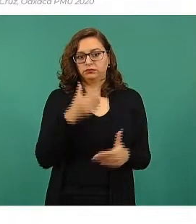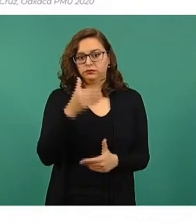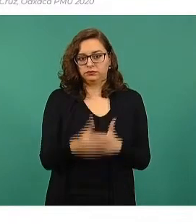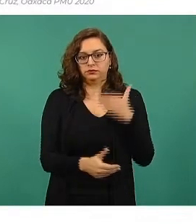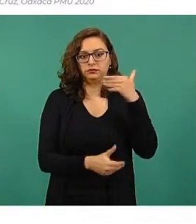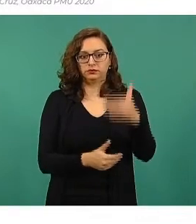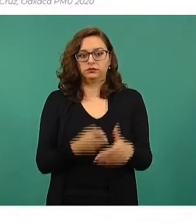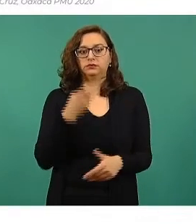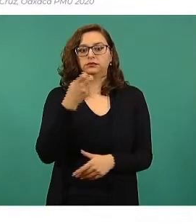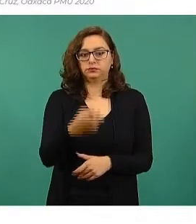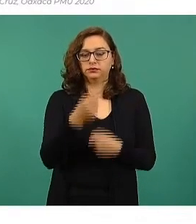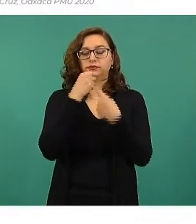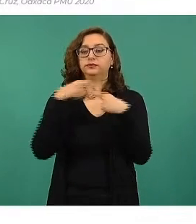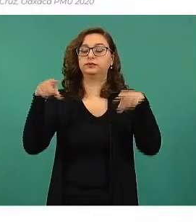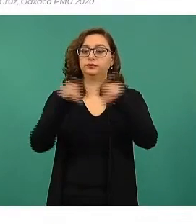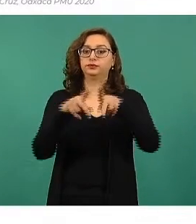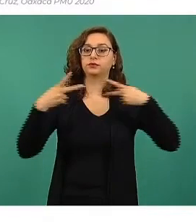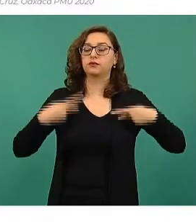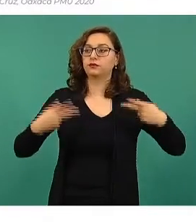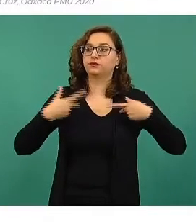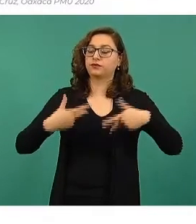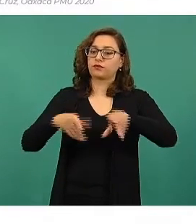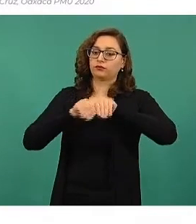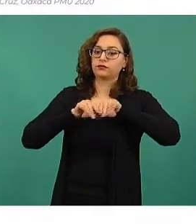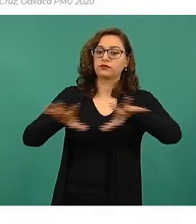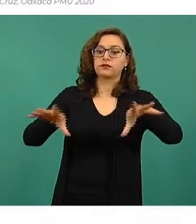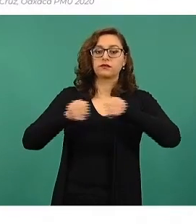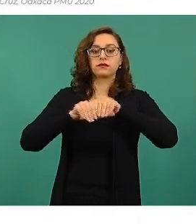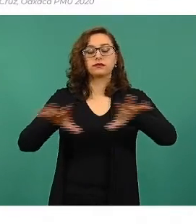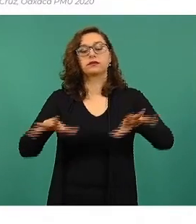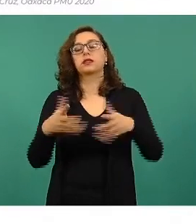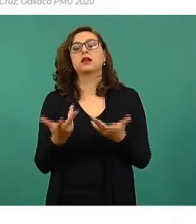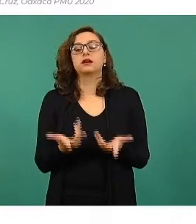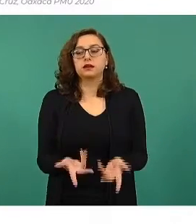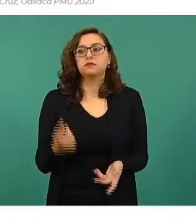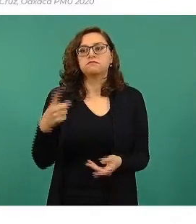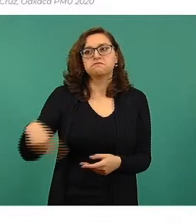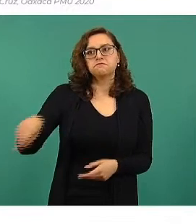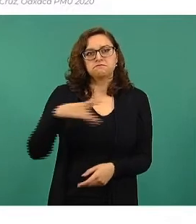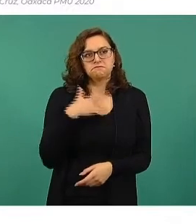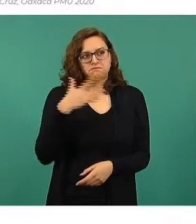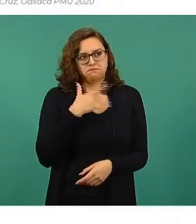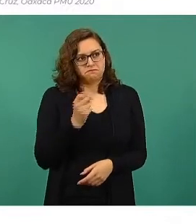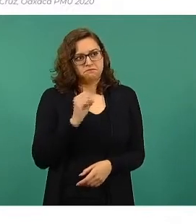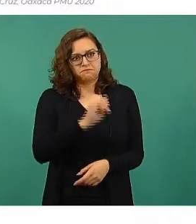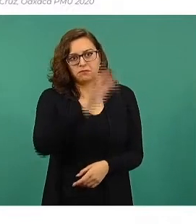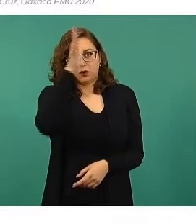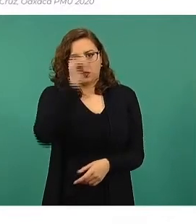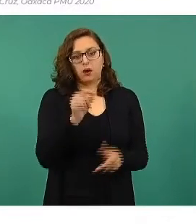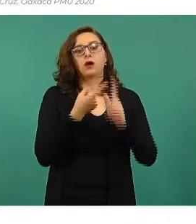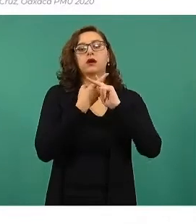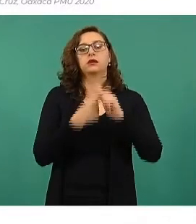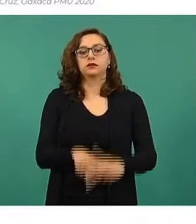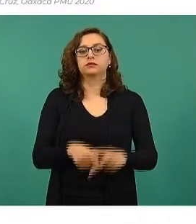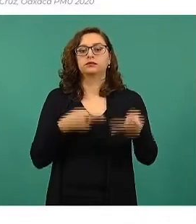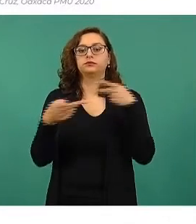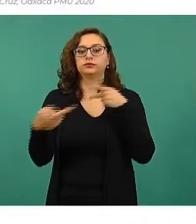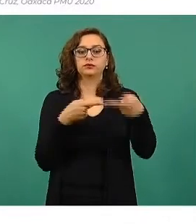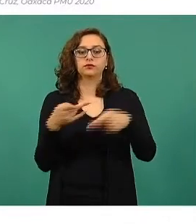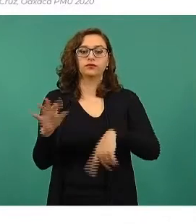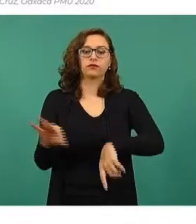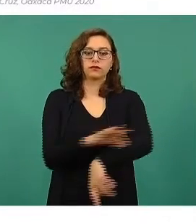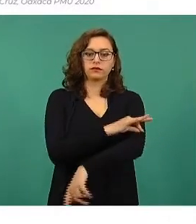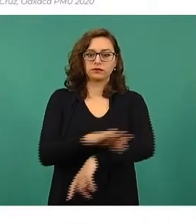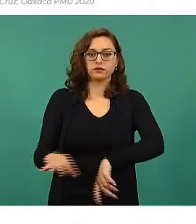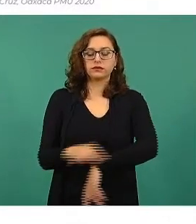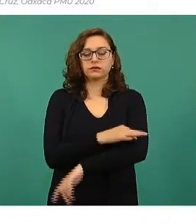de socialización para empezar a conformar los proyectos arquitectónicos, con la finalidad de que previo al proceso